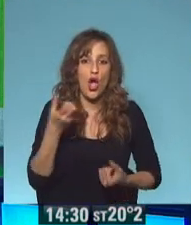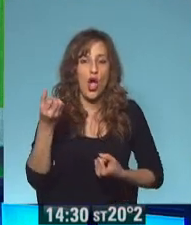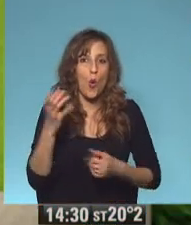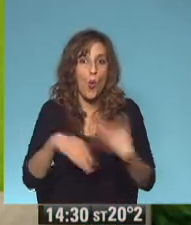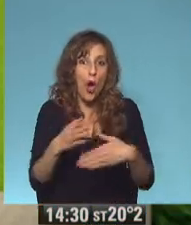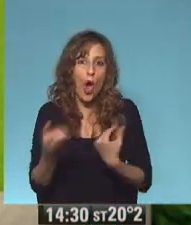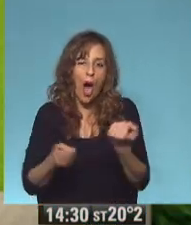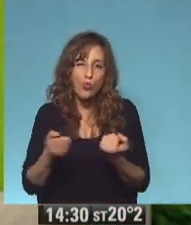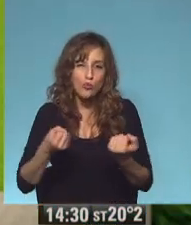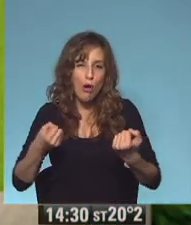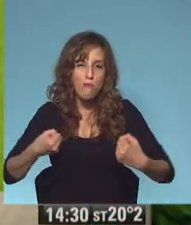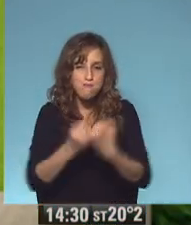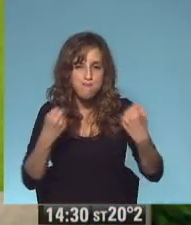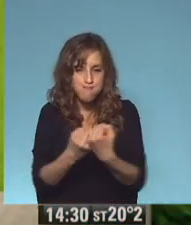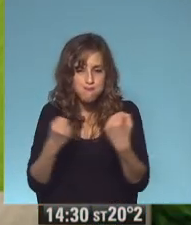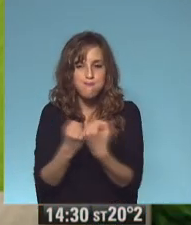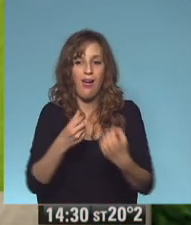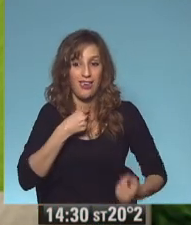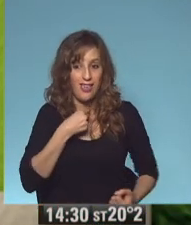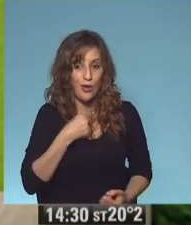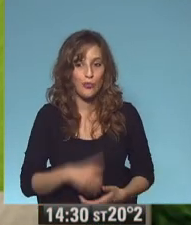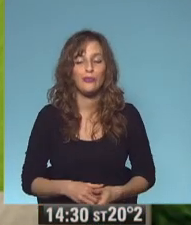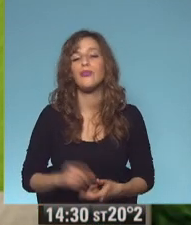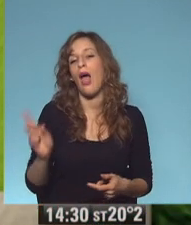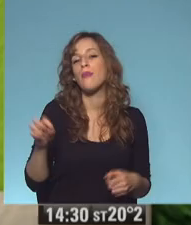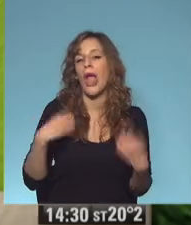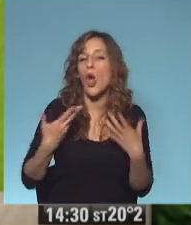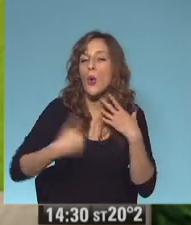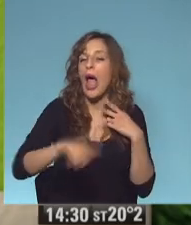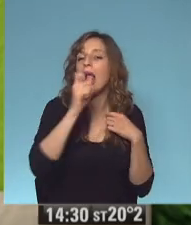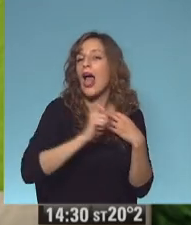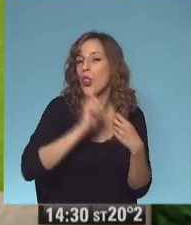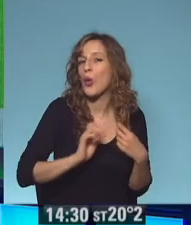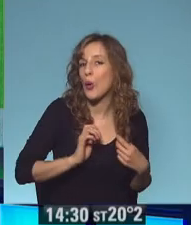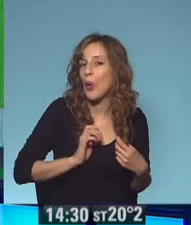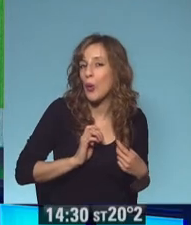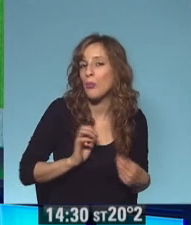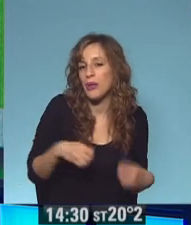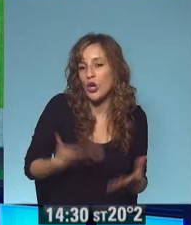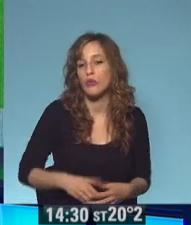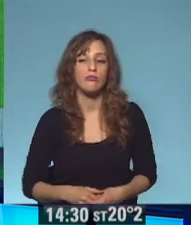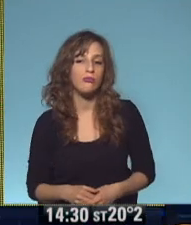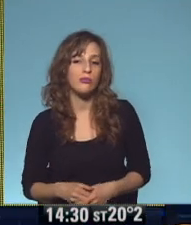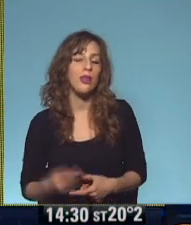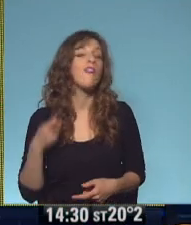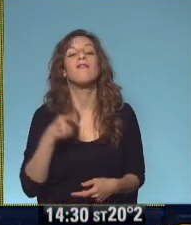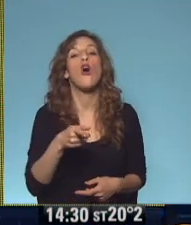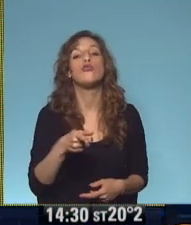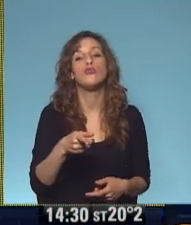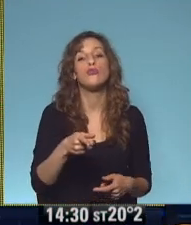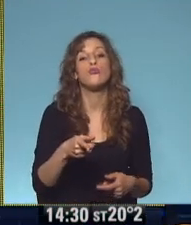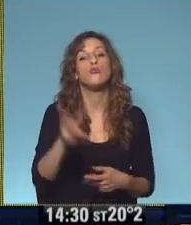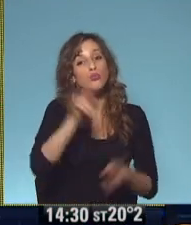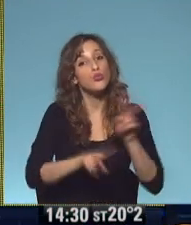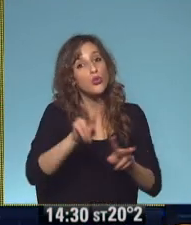Oh. Bueno, entonces Pará, ¿podés ir me a voy los... a tomar un helado. Emi, ¿podés ir a los caminos, al, perdón, a los autitos chocadores, pero por